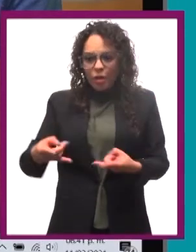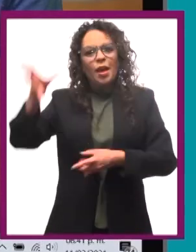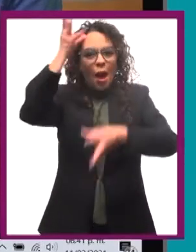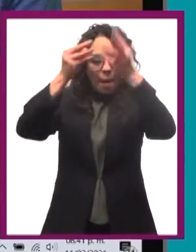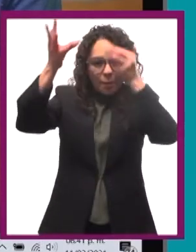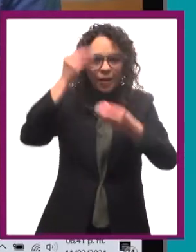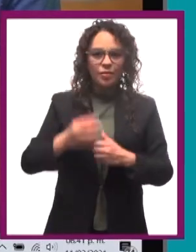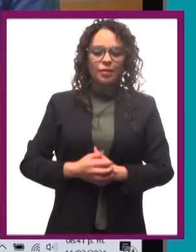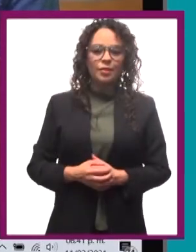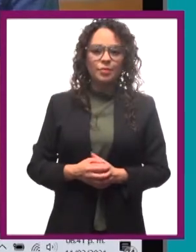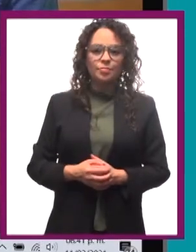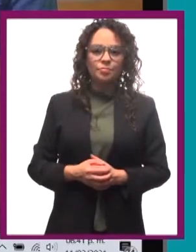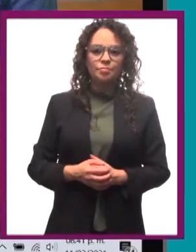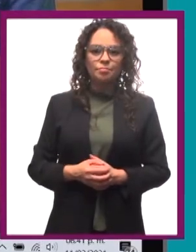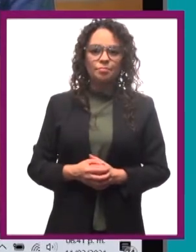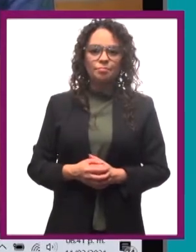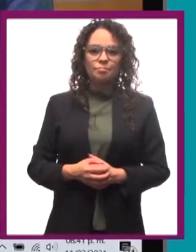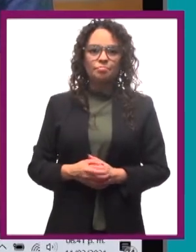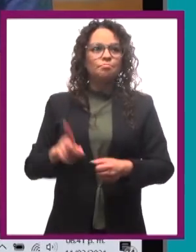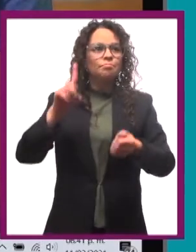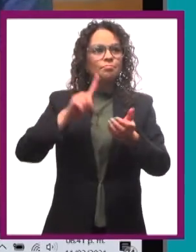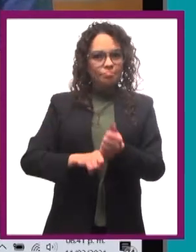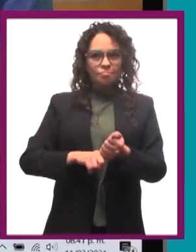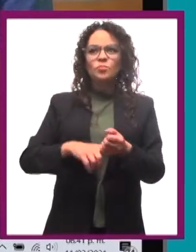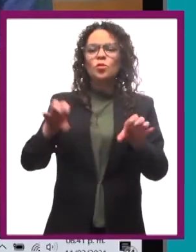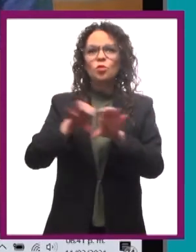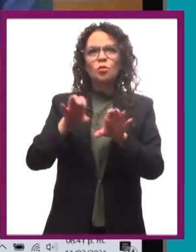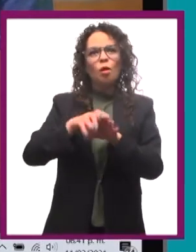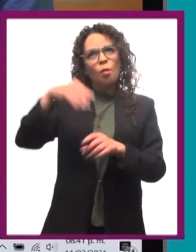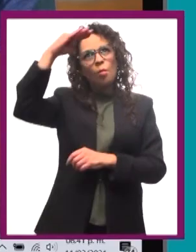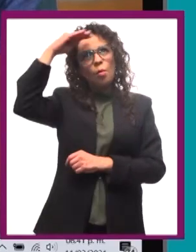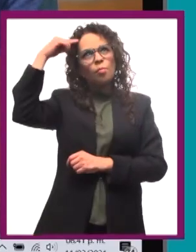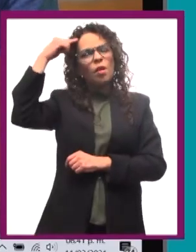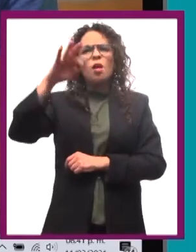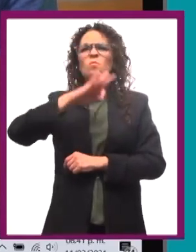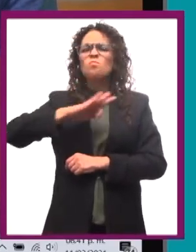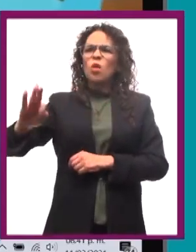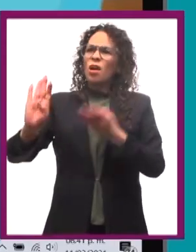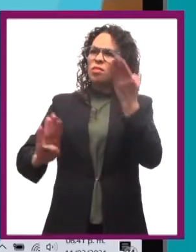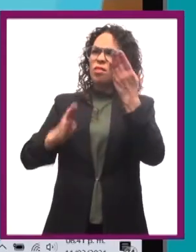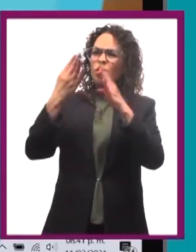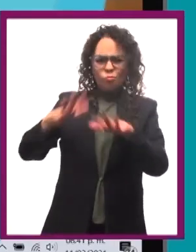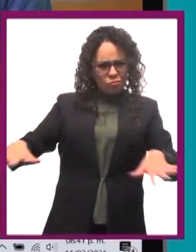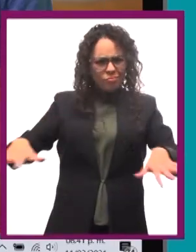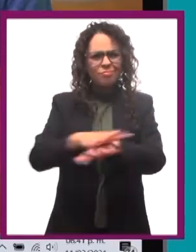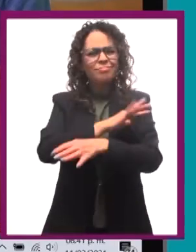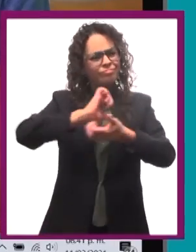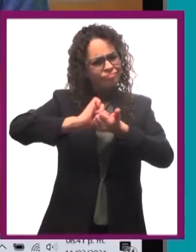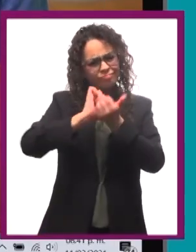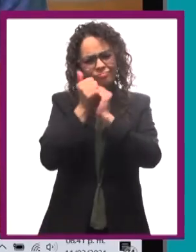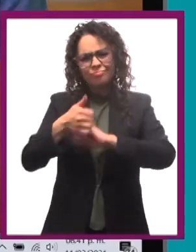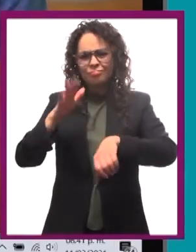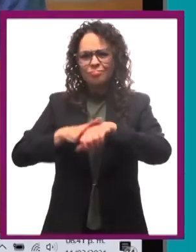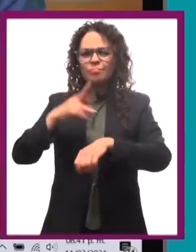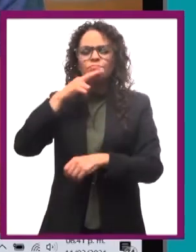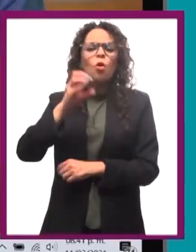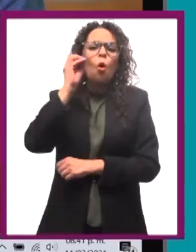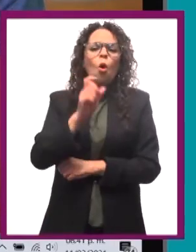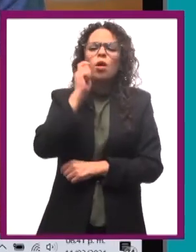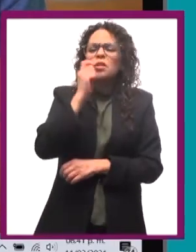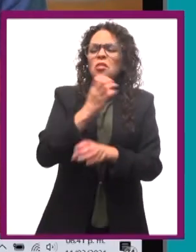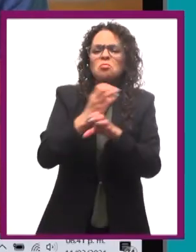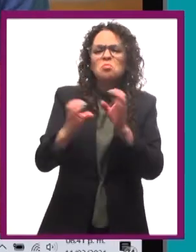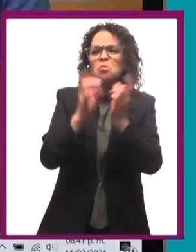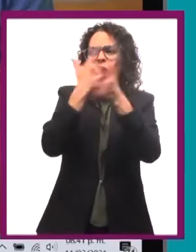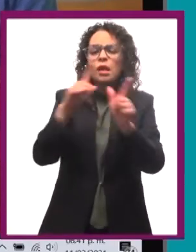para aprender historia, para explotar maneras de cambiar al mundo o para prácticamente cualquier cosa que